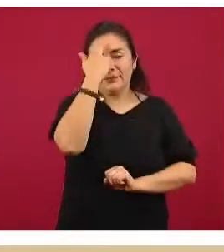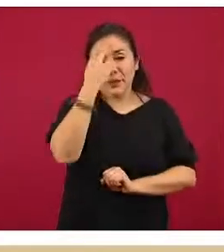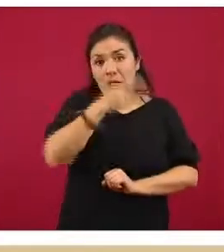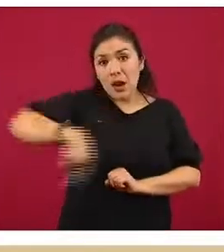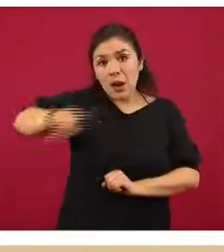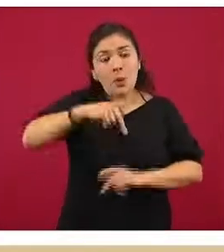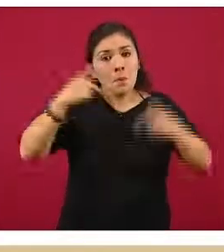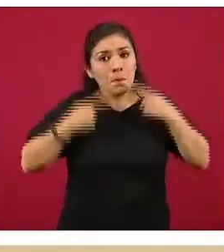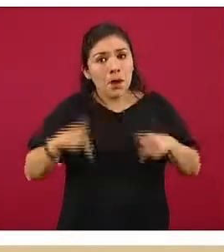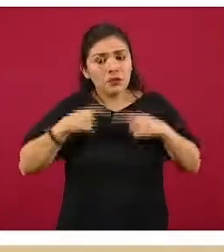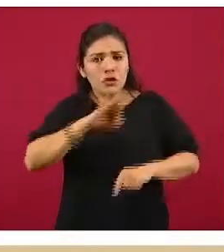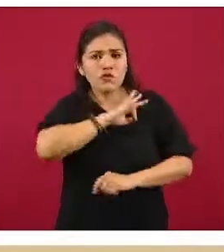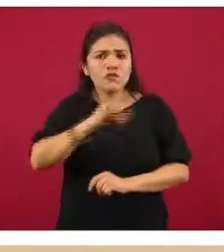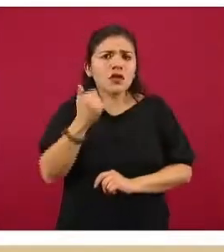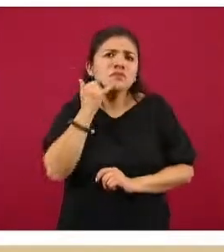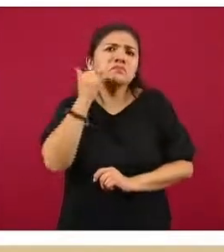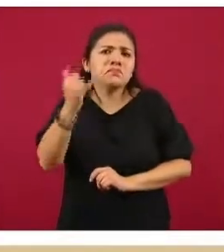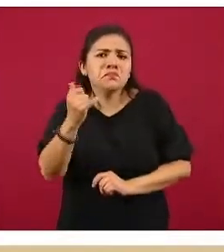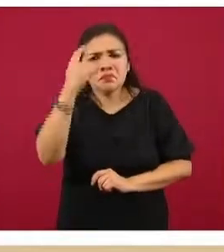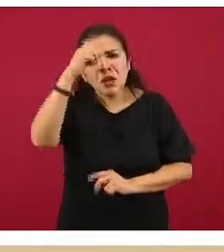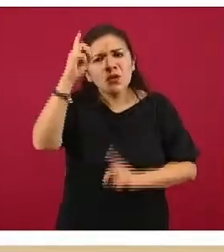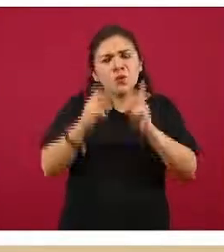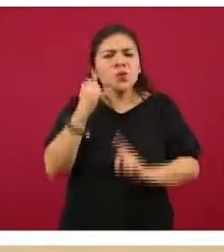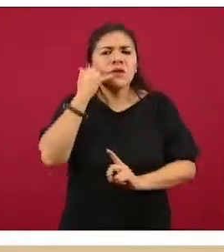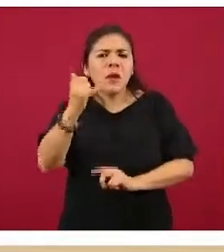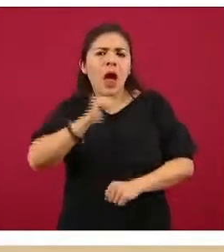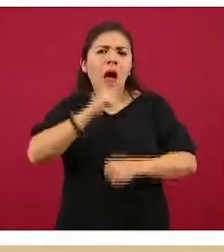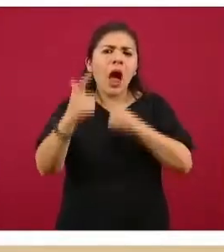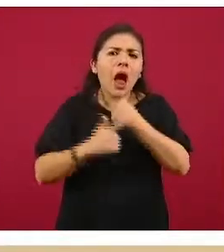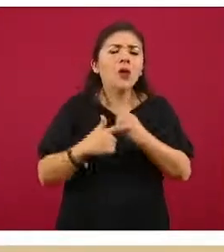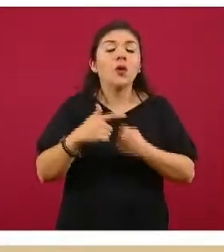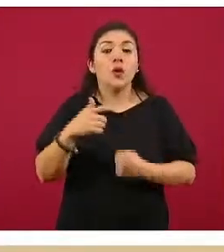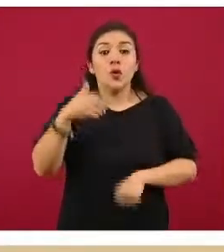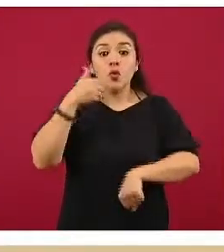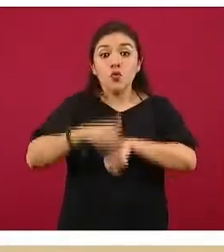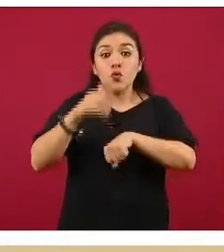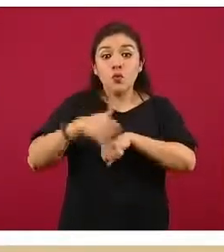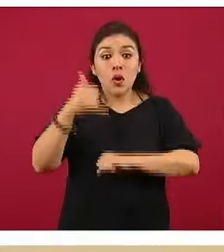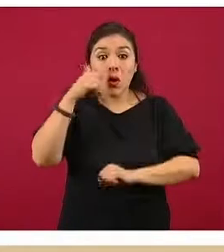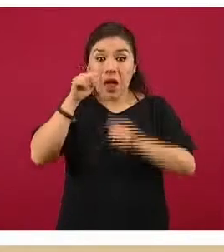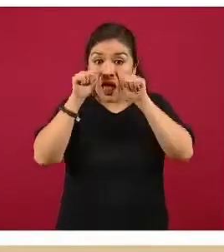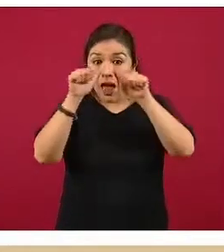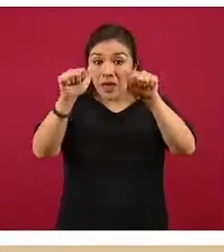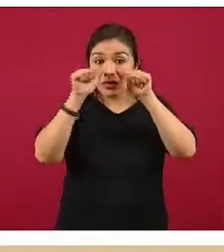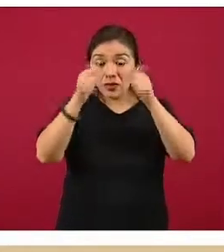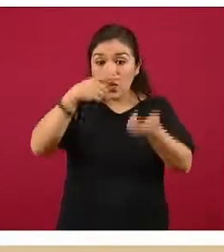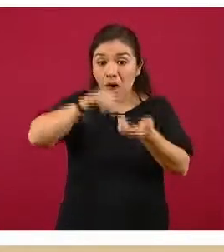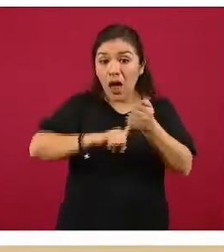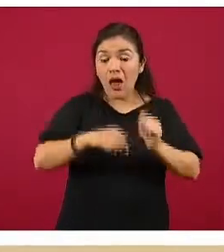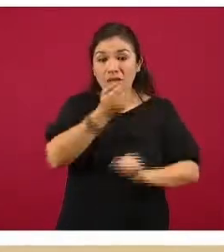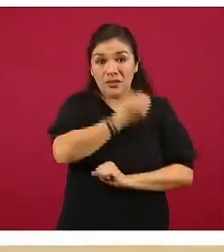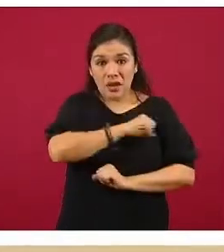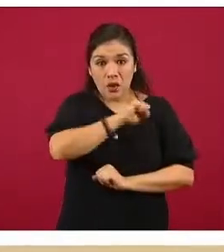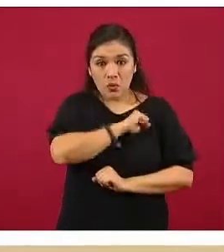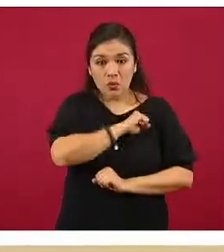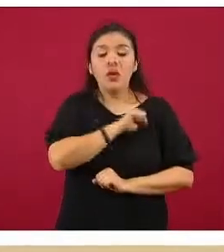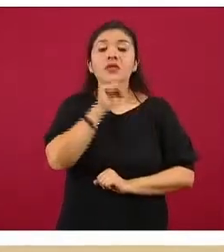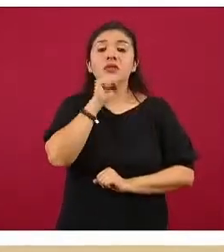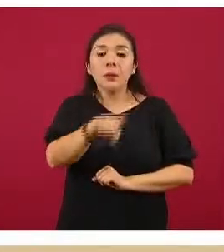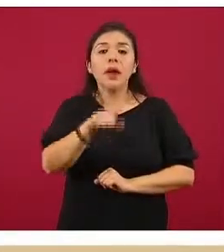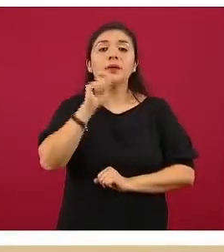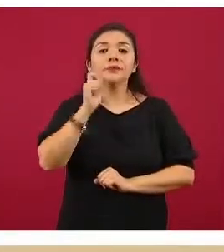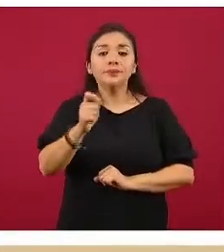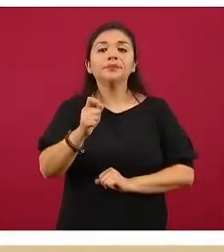la población se puede comunicar, tanto el número de atención que tenemos en el sector salud y por supuesto lo que se